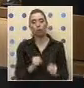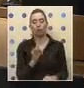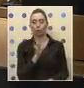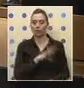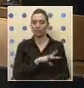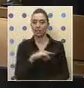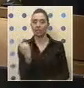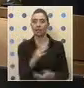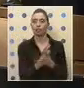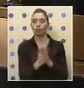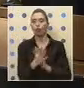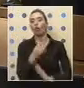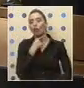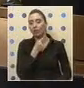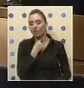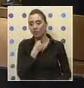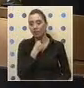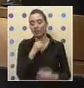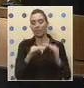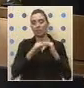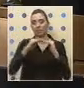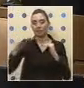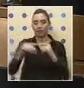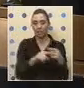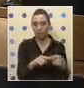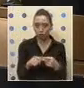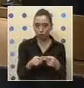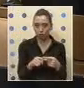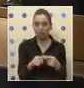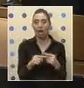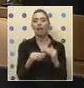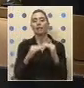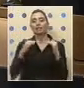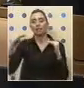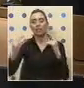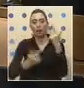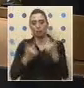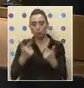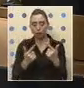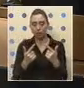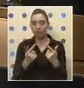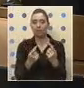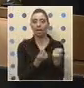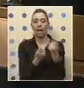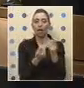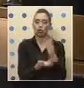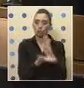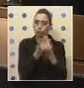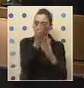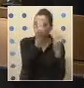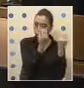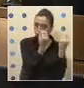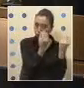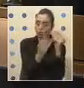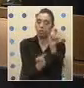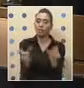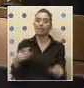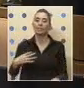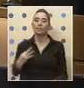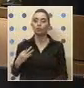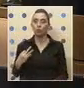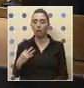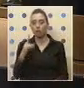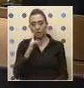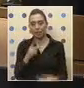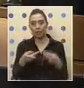que todos queremos, con estabilidad social, con estabilidad política, con crecimiento económico, pero con ciudadanos que tienen